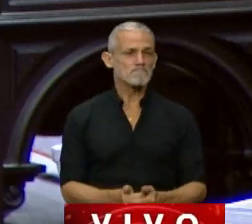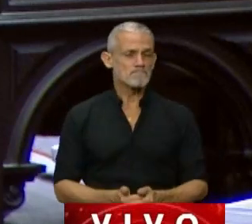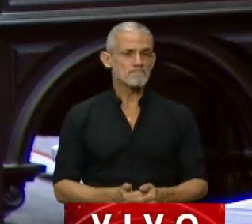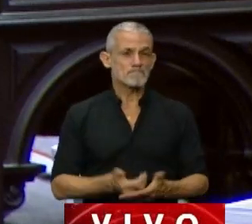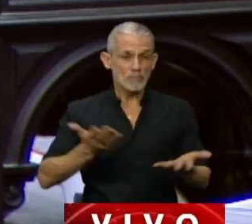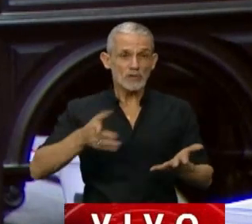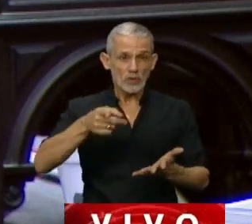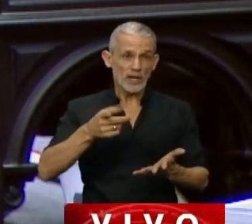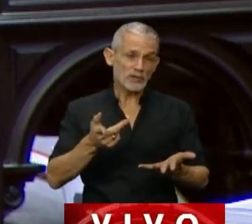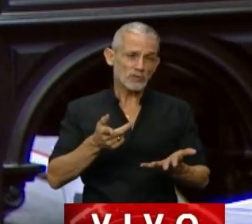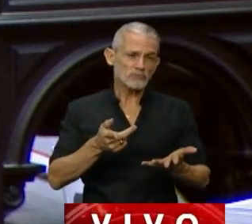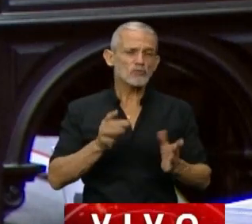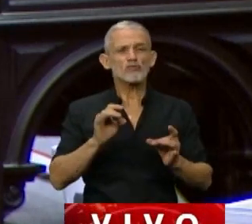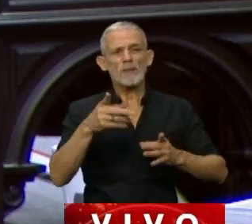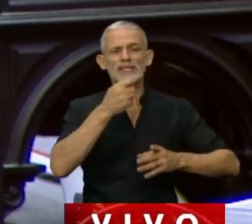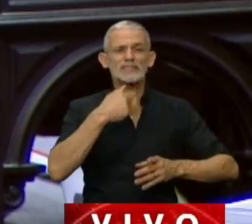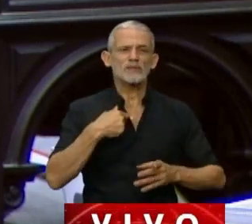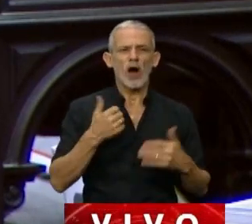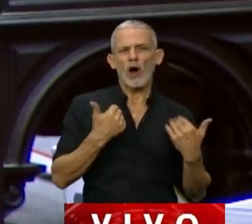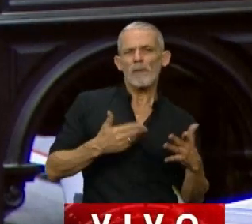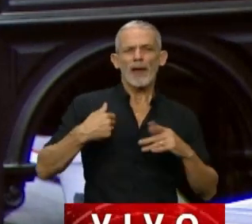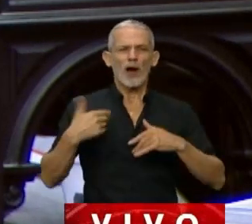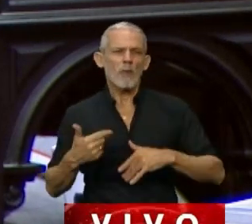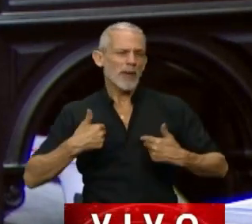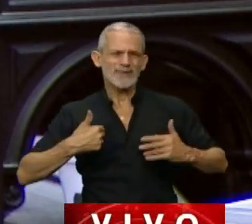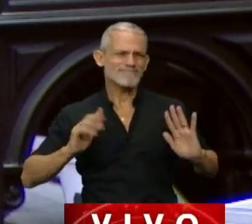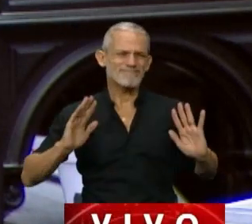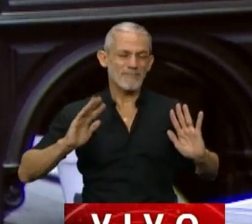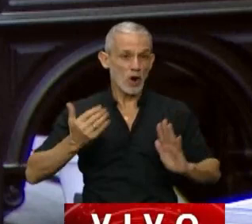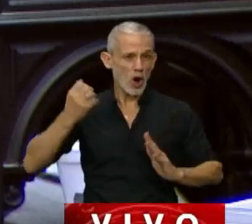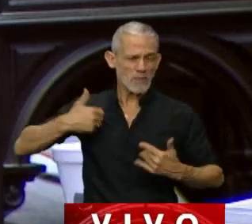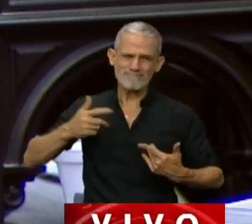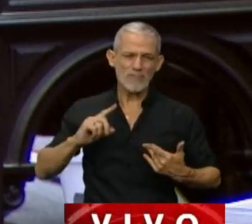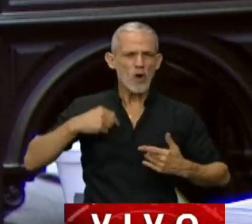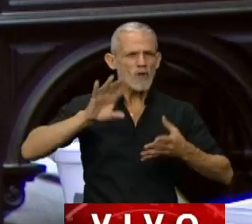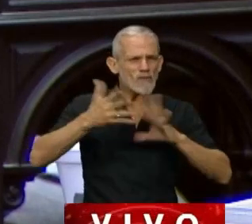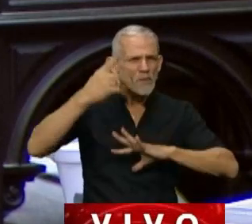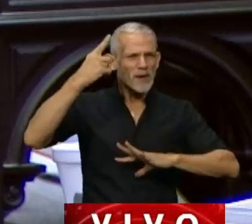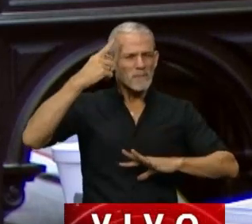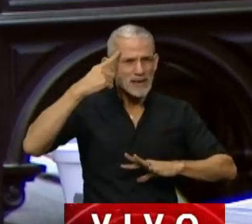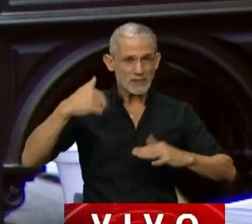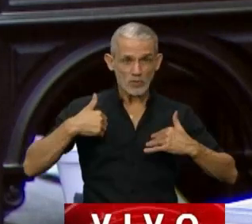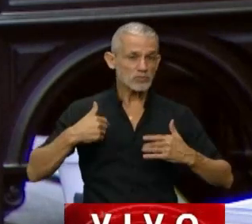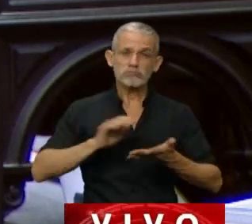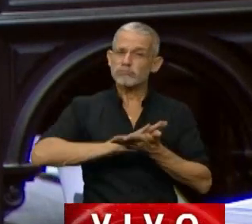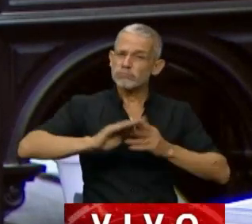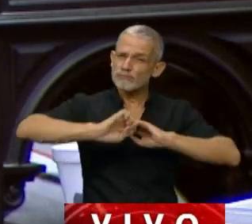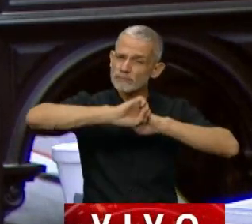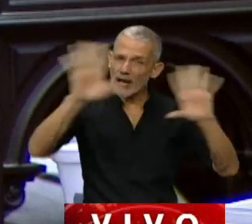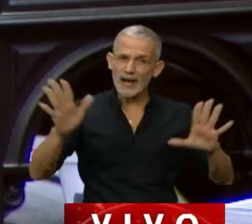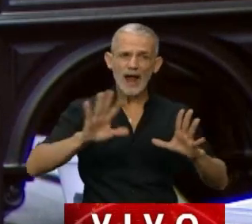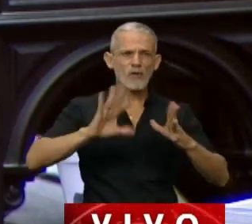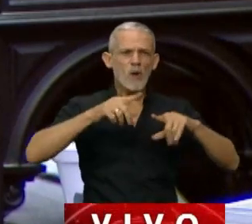realidad, esto va mucho más allá de que si nos conviene o no nos conviene. La línea de pensamiento es transparentar